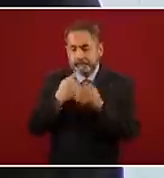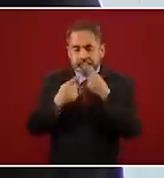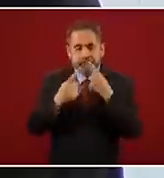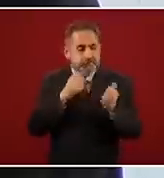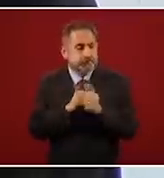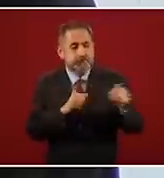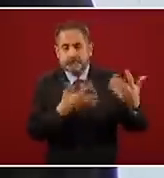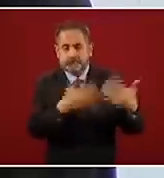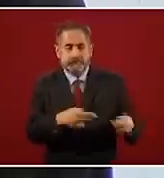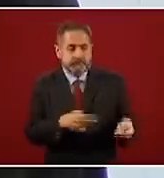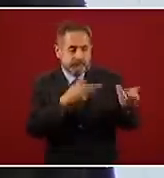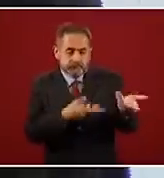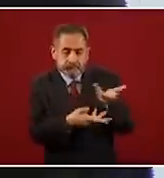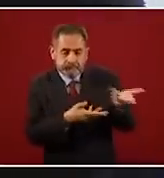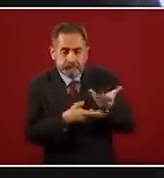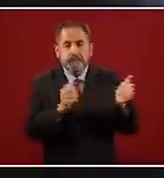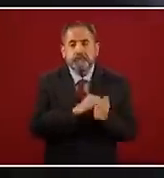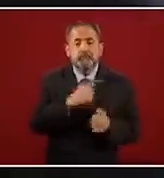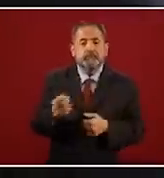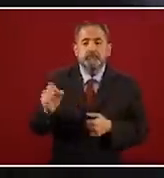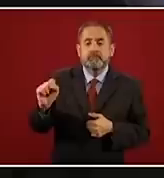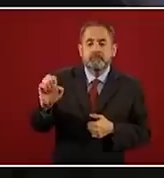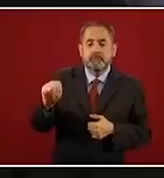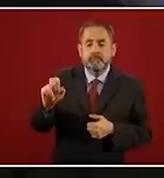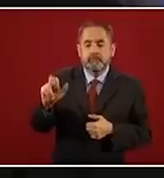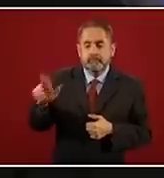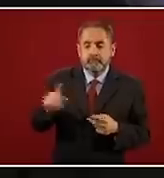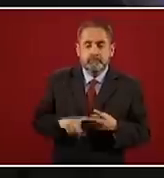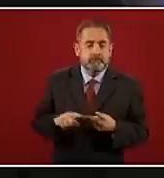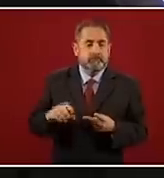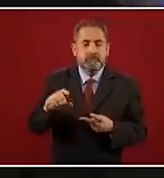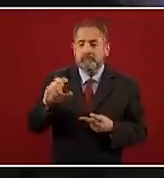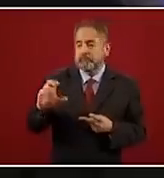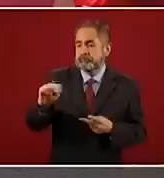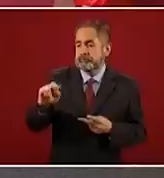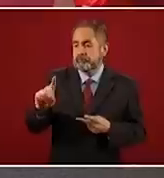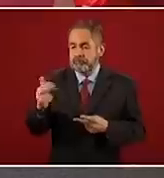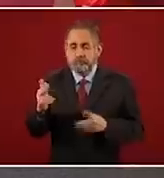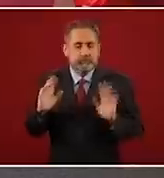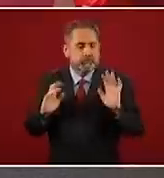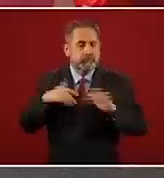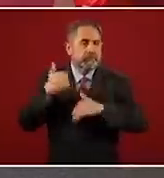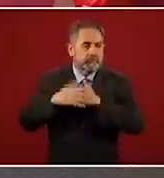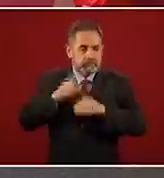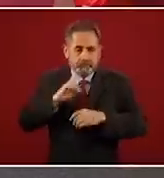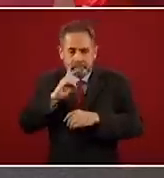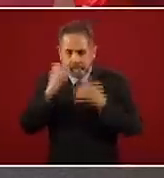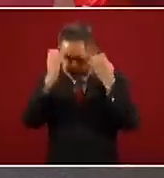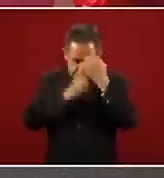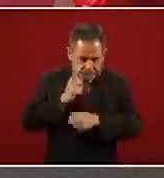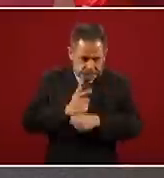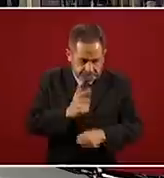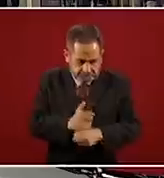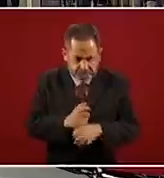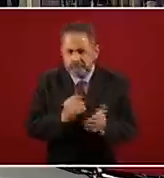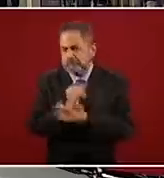pláticas con la empresa, desde luego con la Secretaría de Energía y con la CNH, y esto se va a definir técnicamente. No hay ningún problema en